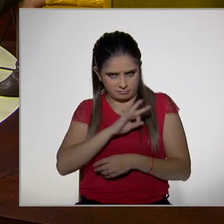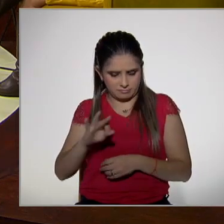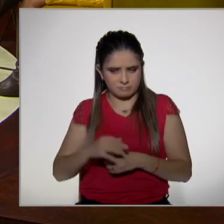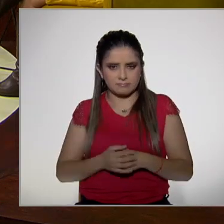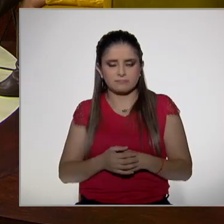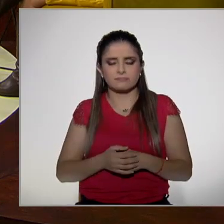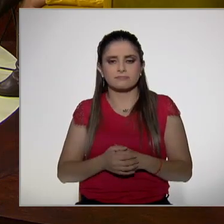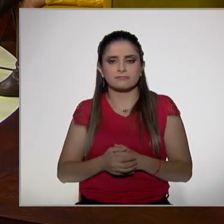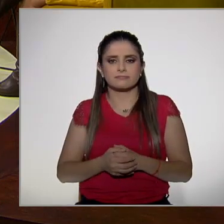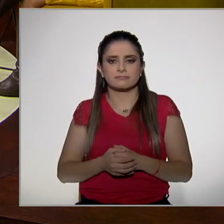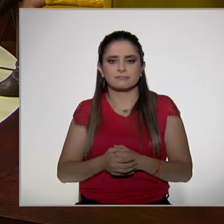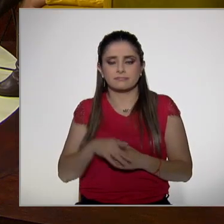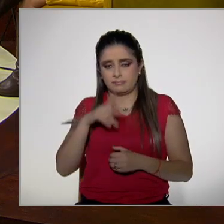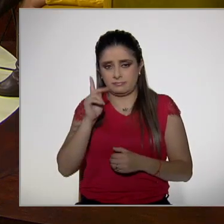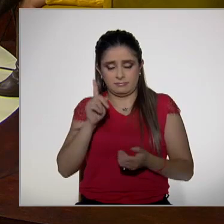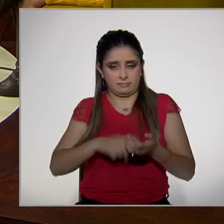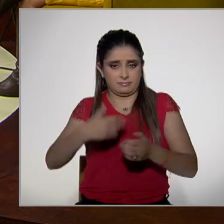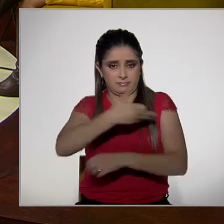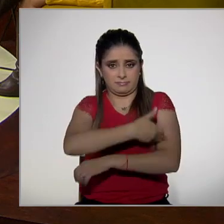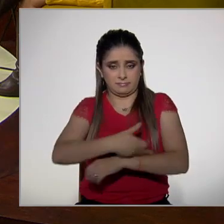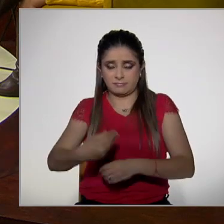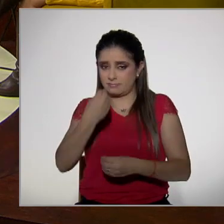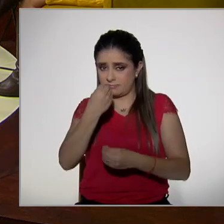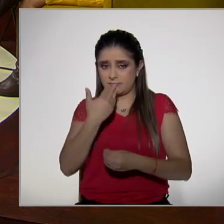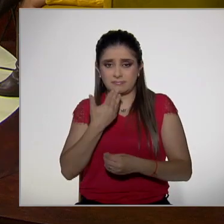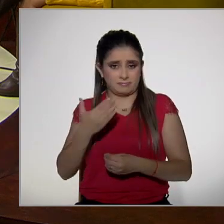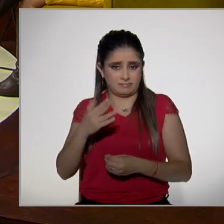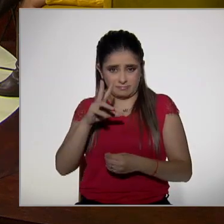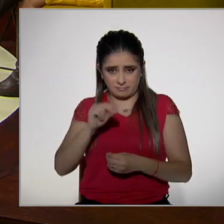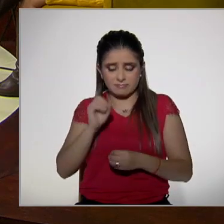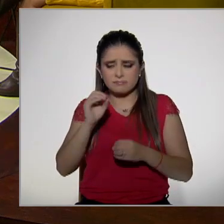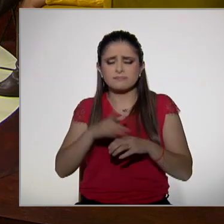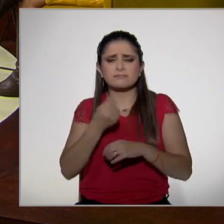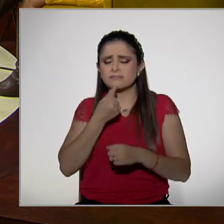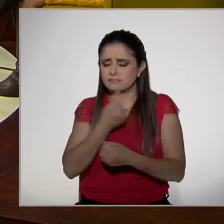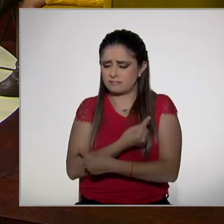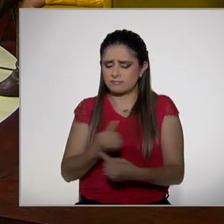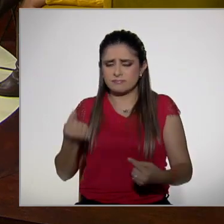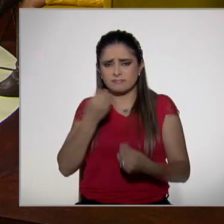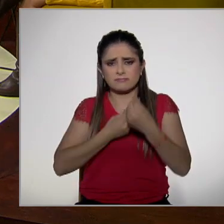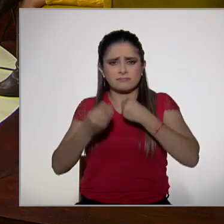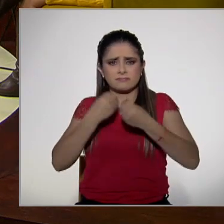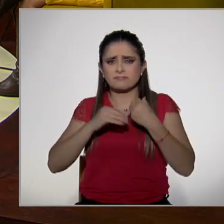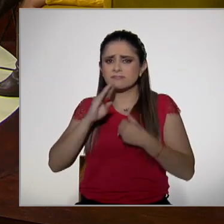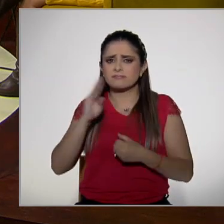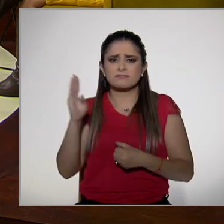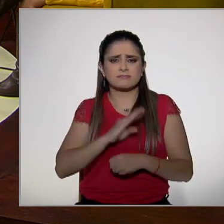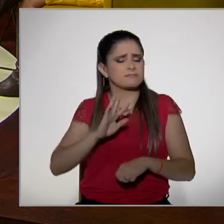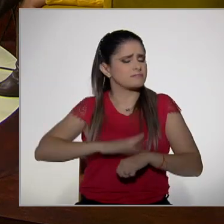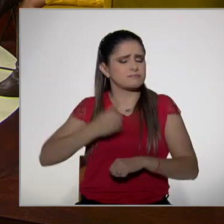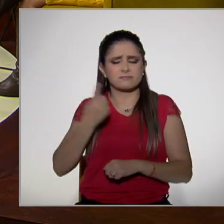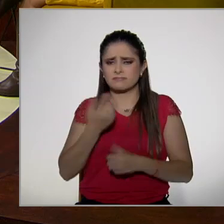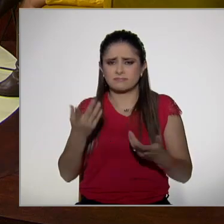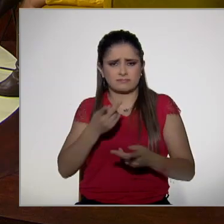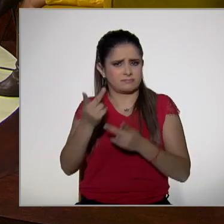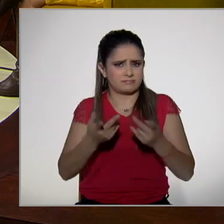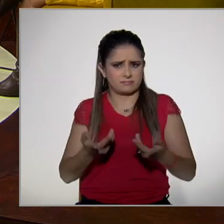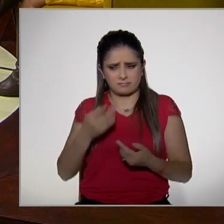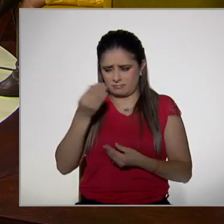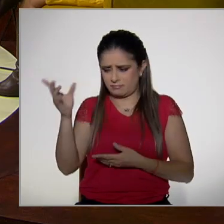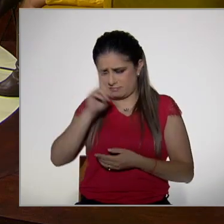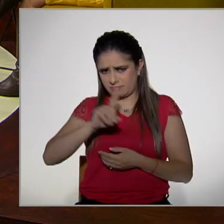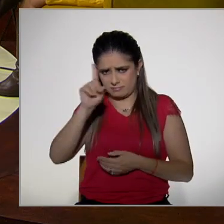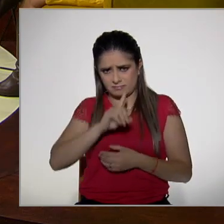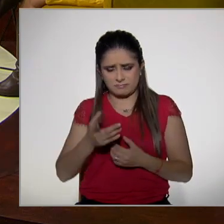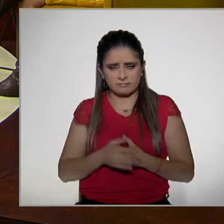es en el núcleo familiar donde no se come bien o porque los niños están comiendo mal que les podemos recomendar a la gente que nos está bien bueno